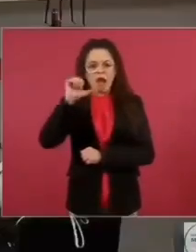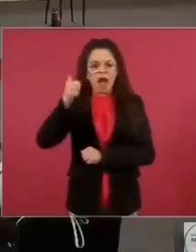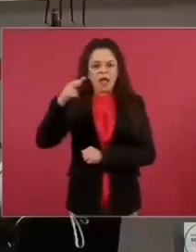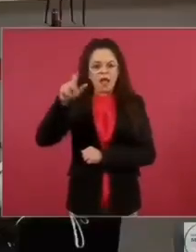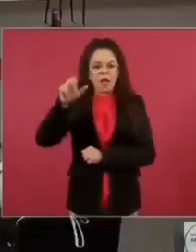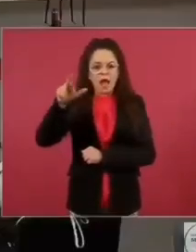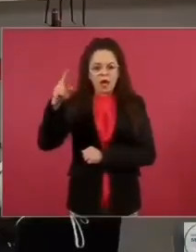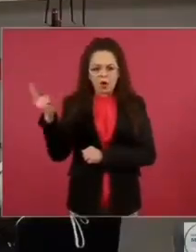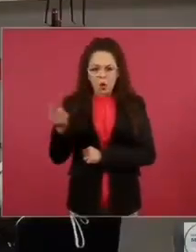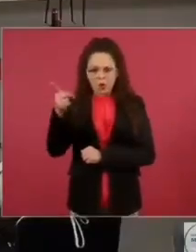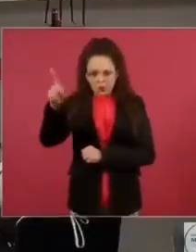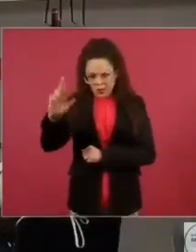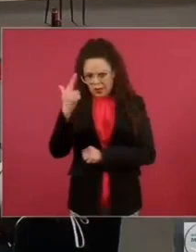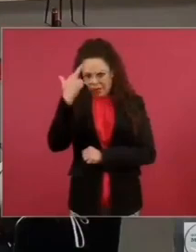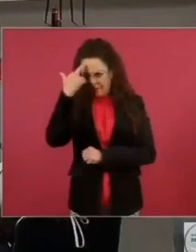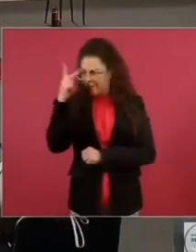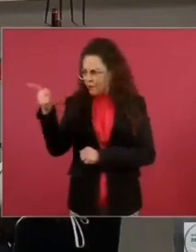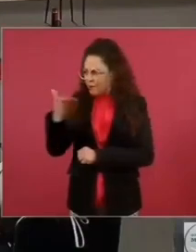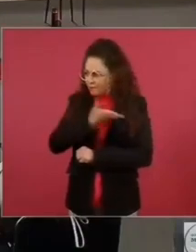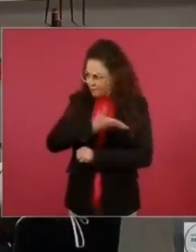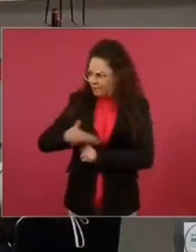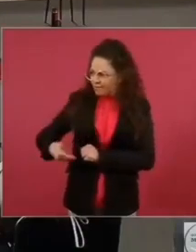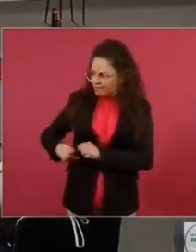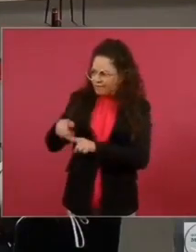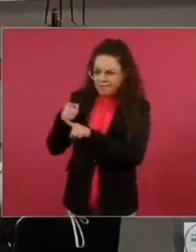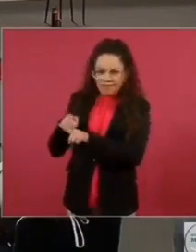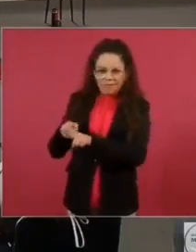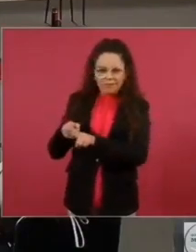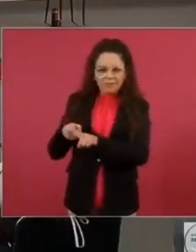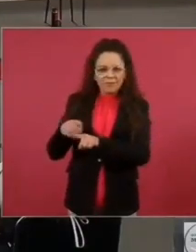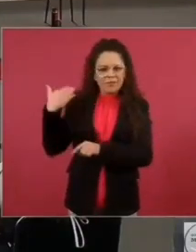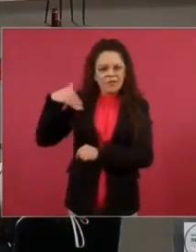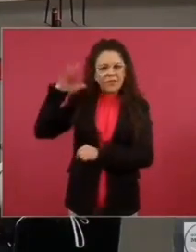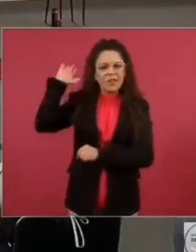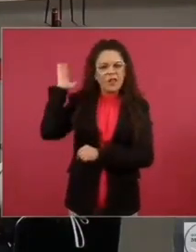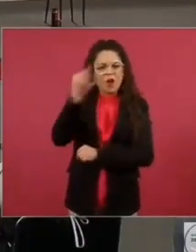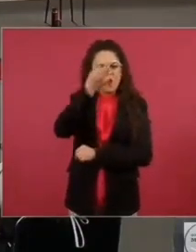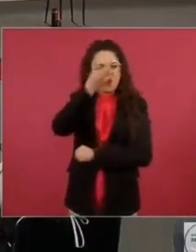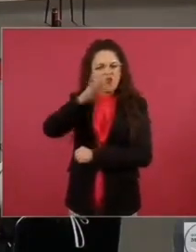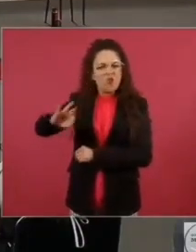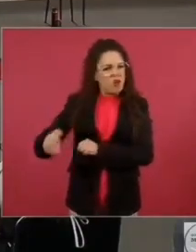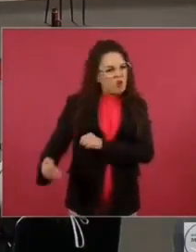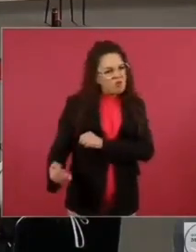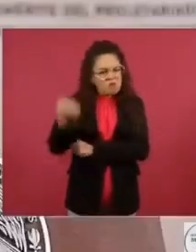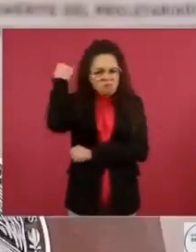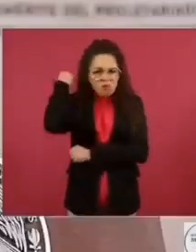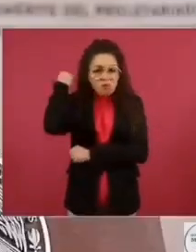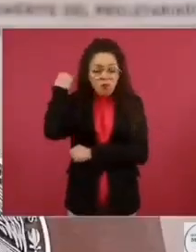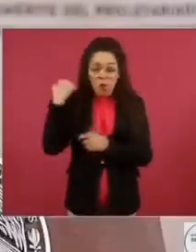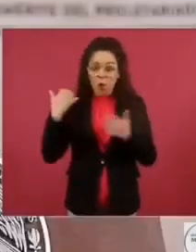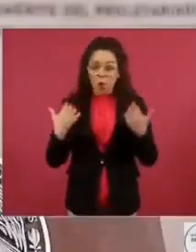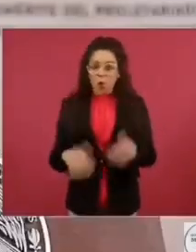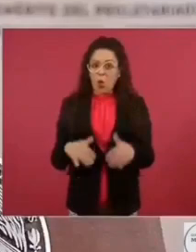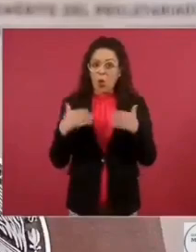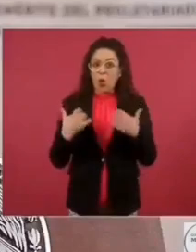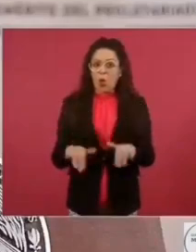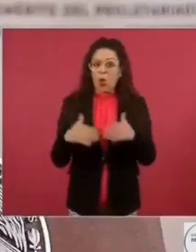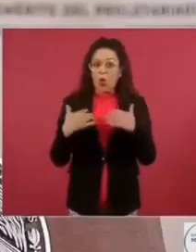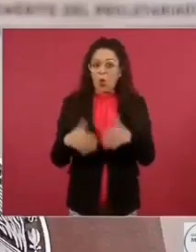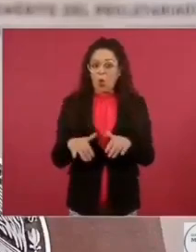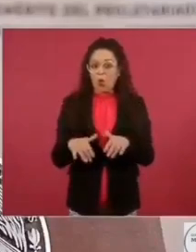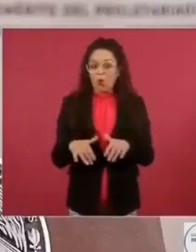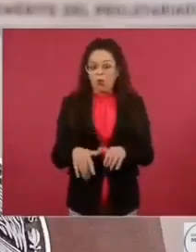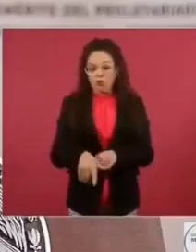o un comunicado que hable sobre el tema de lo que dijo o que va a